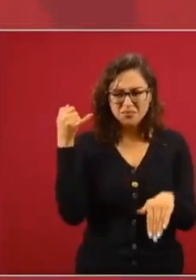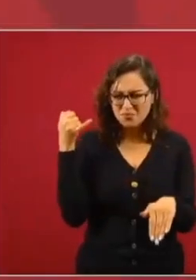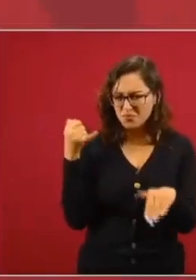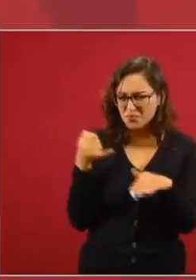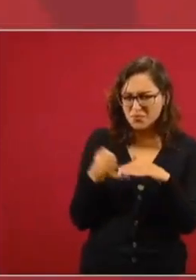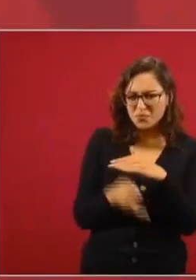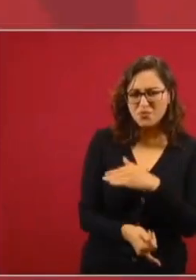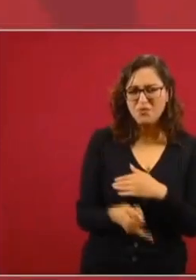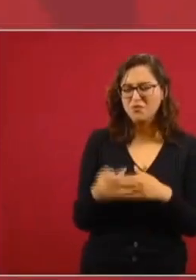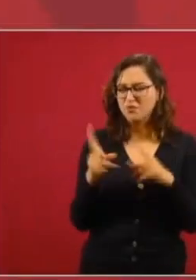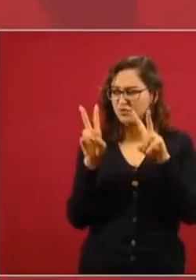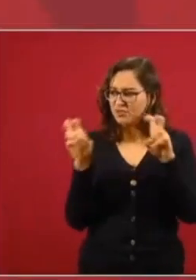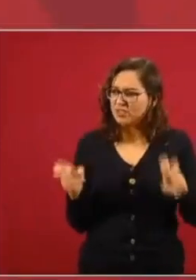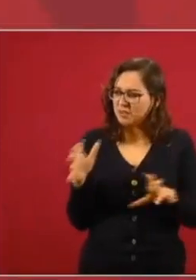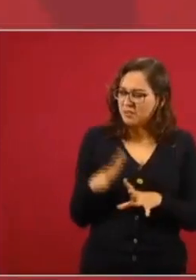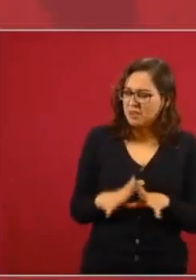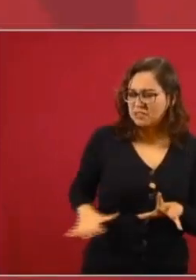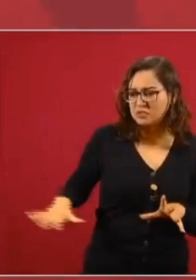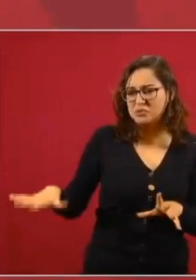profundidad en lo social